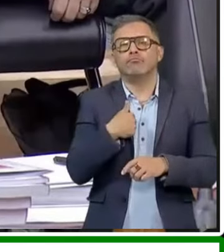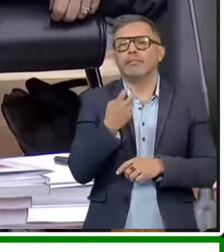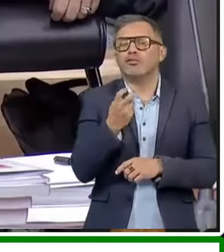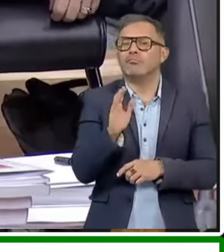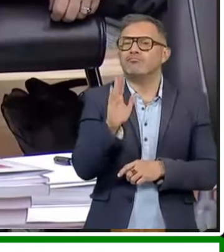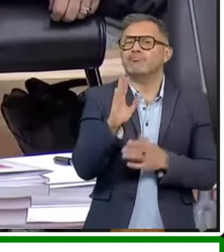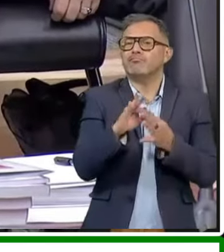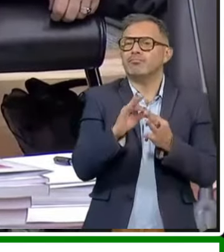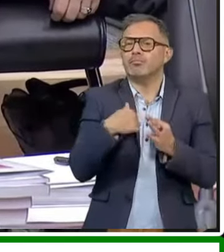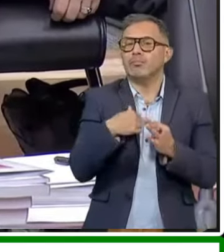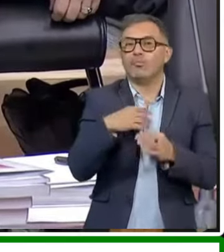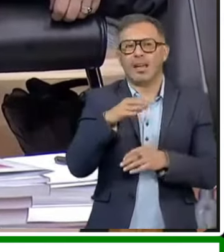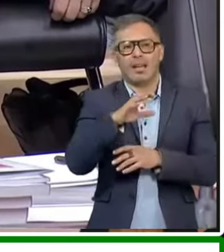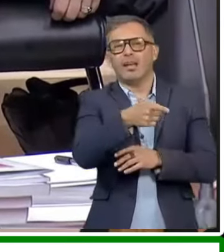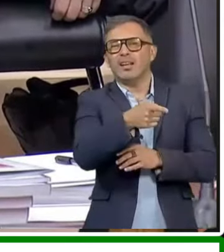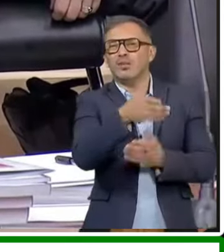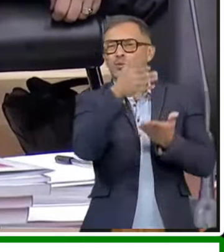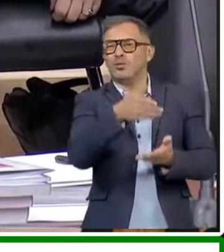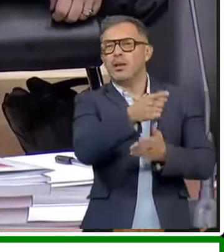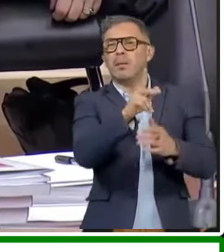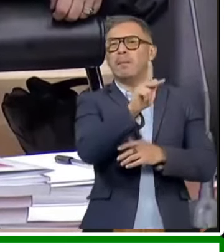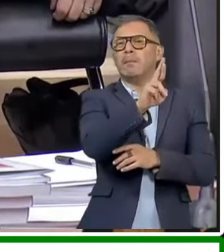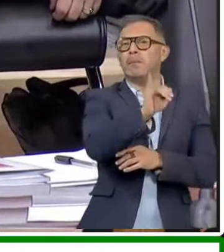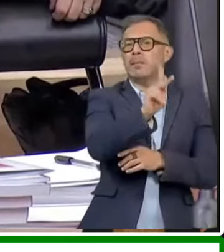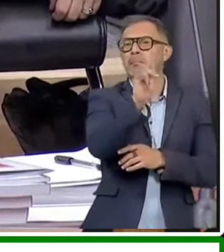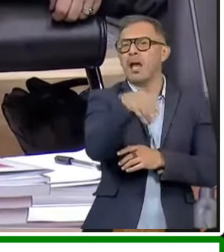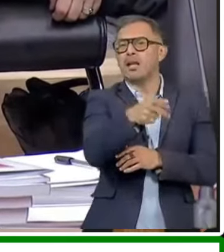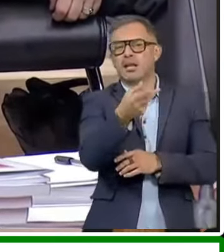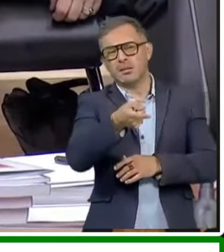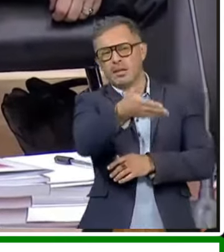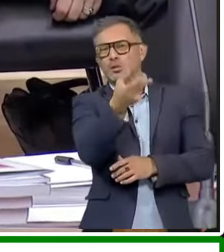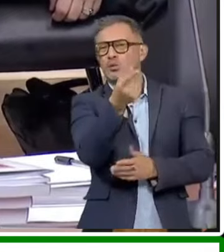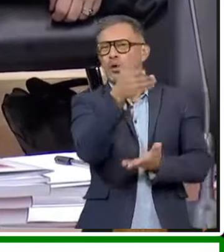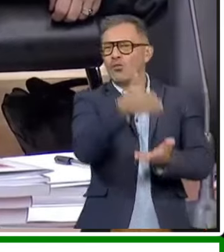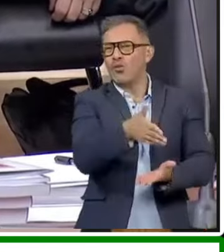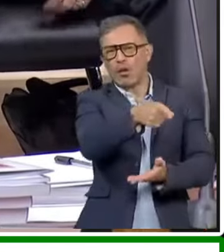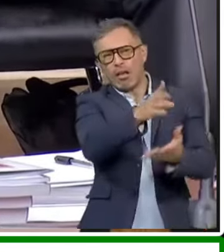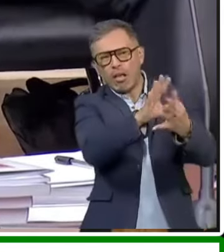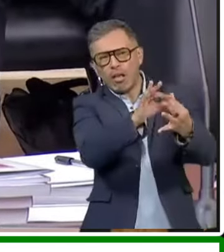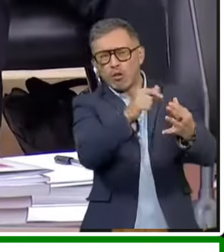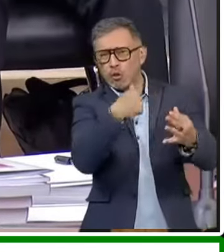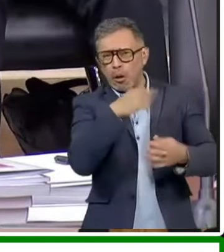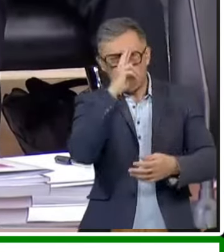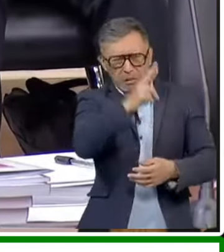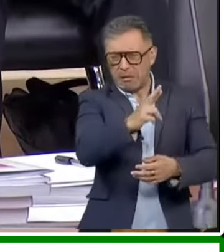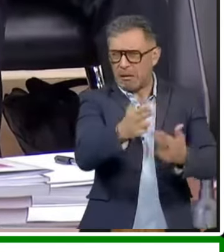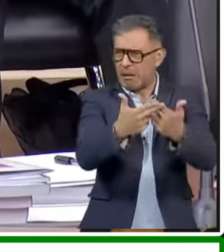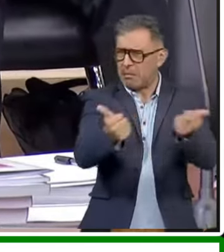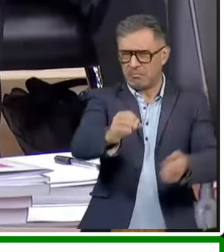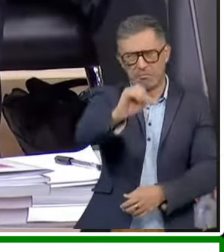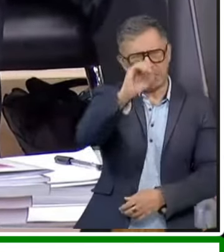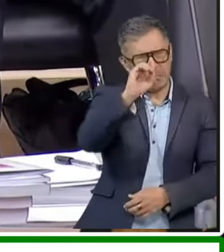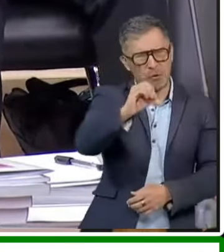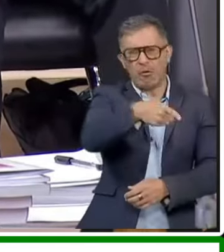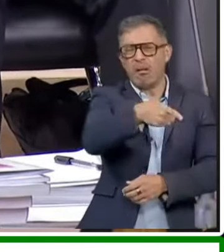que mientras el chucho que cuida la casa del PRI y el PAN intervenga, yo no lo respeto en lo más mínimo. Y sus insolencias,